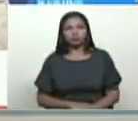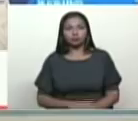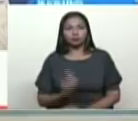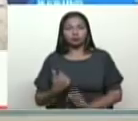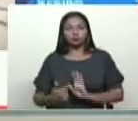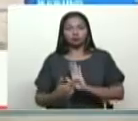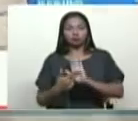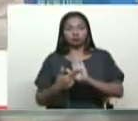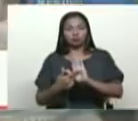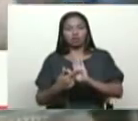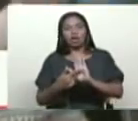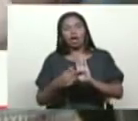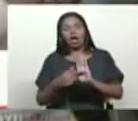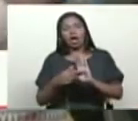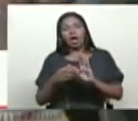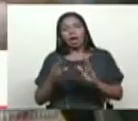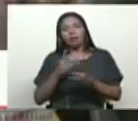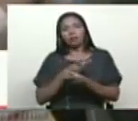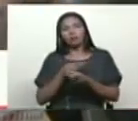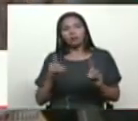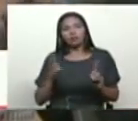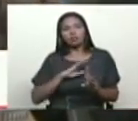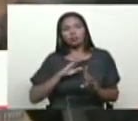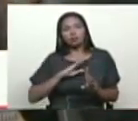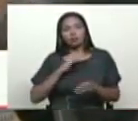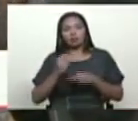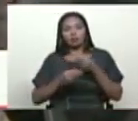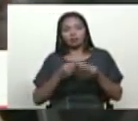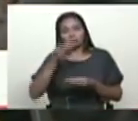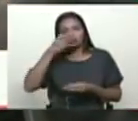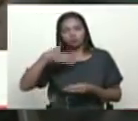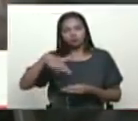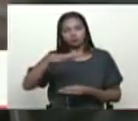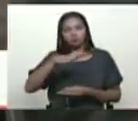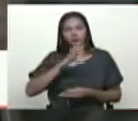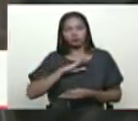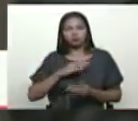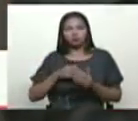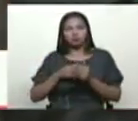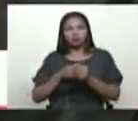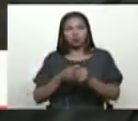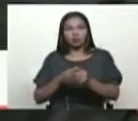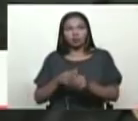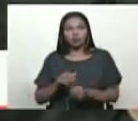Protagonista, la democracia que hace al pueblo protagonista.